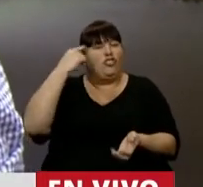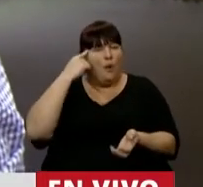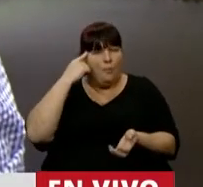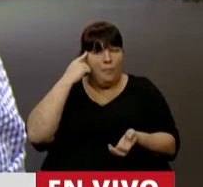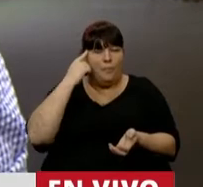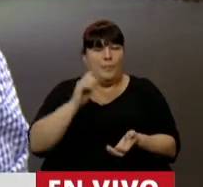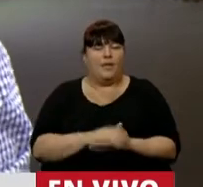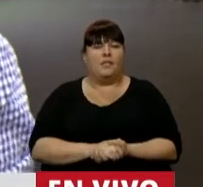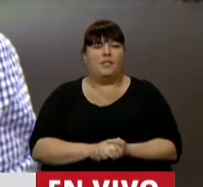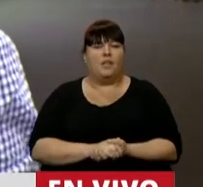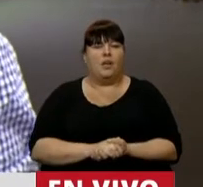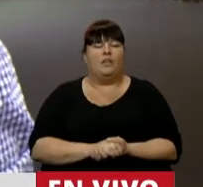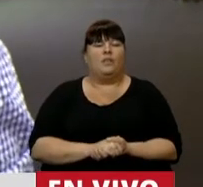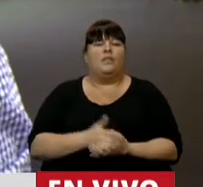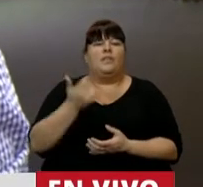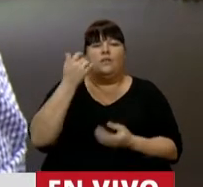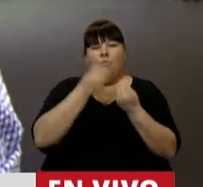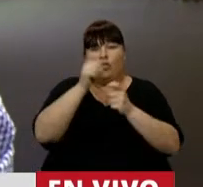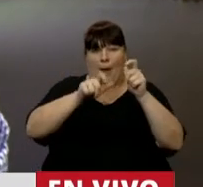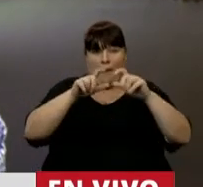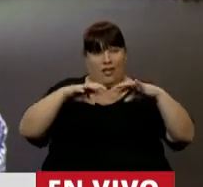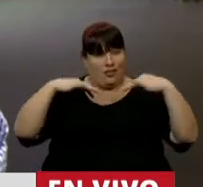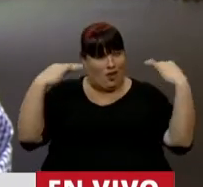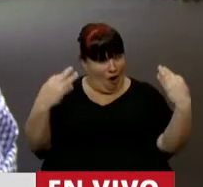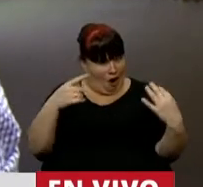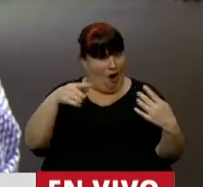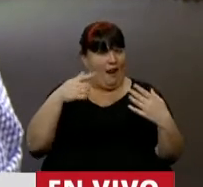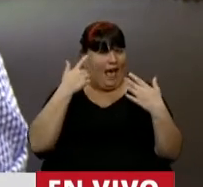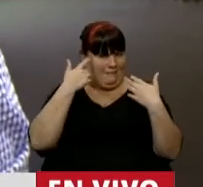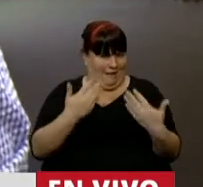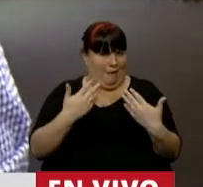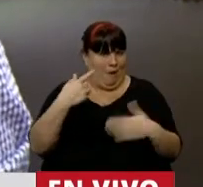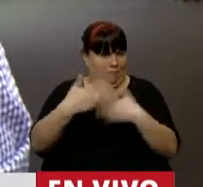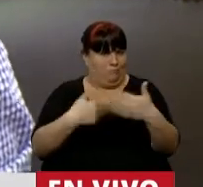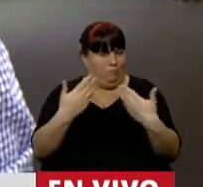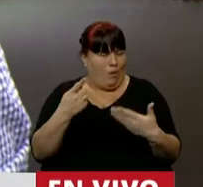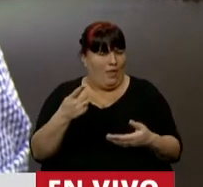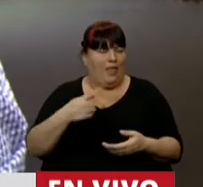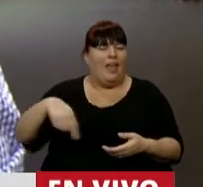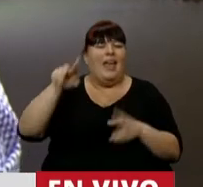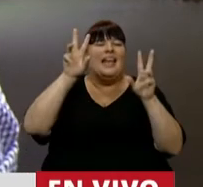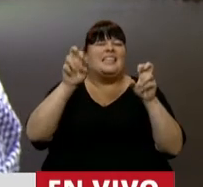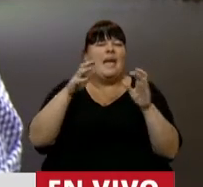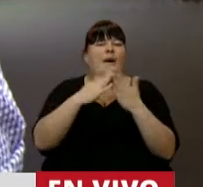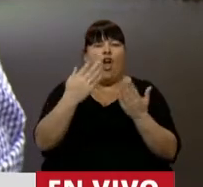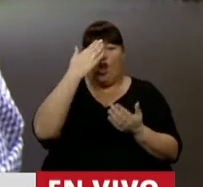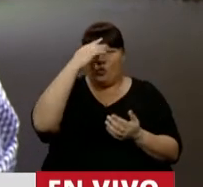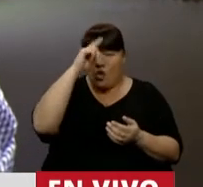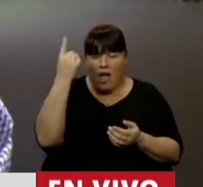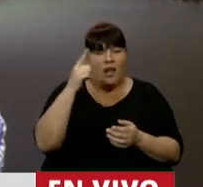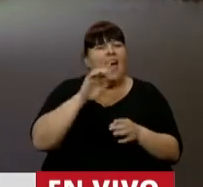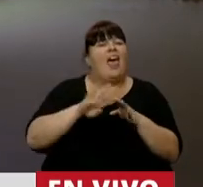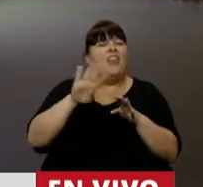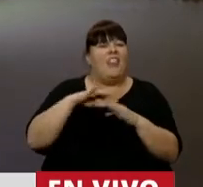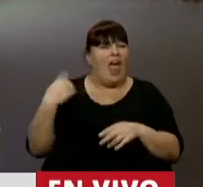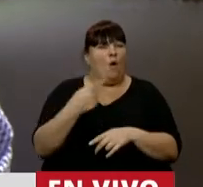parece que habiendo tanta gente en esta Cámara capacitada, el tema de la Constitución es una deuda